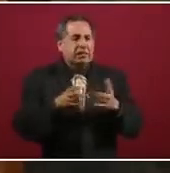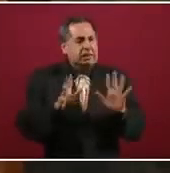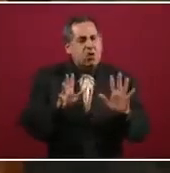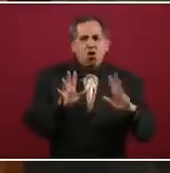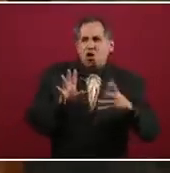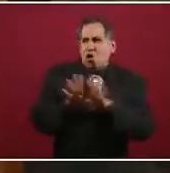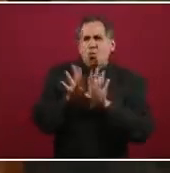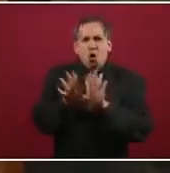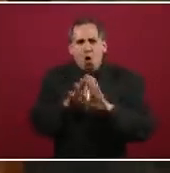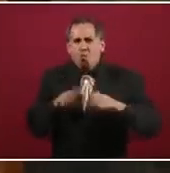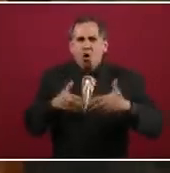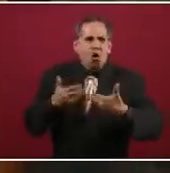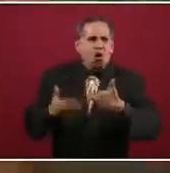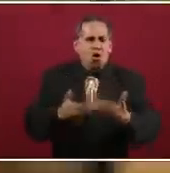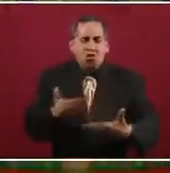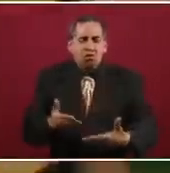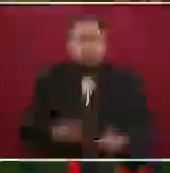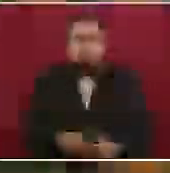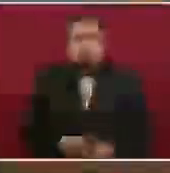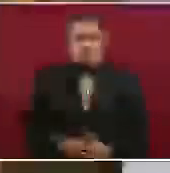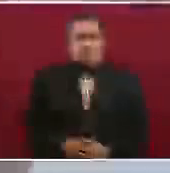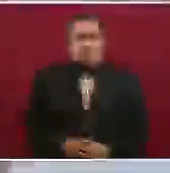continuar.